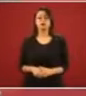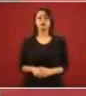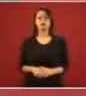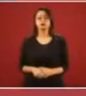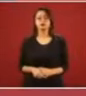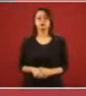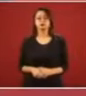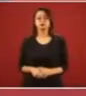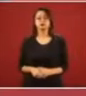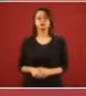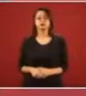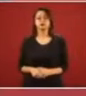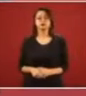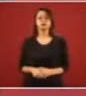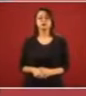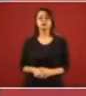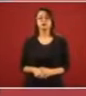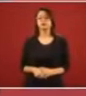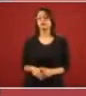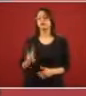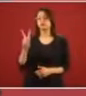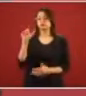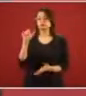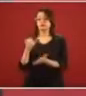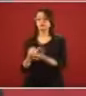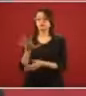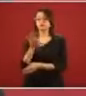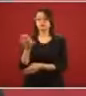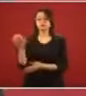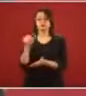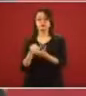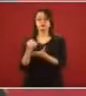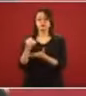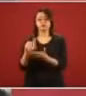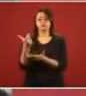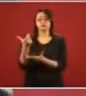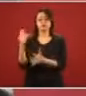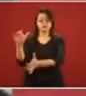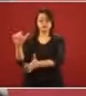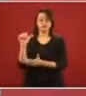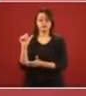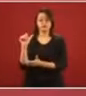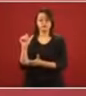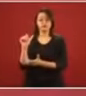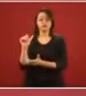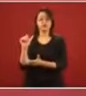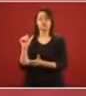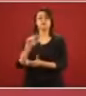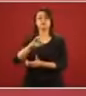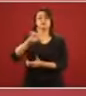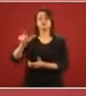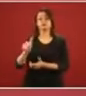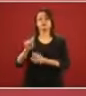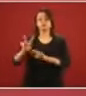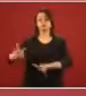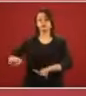vamos a obtener los 2.500 millones aproximadamente y al momento de venderlo